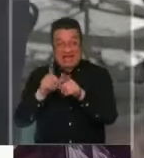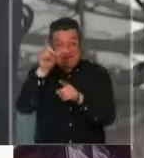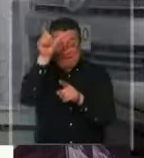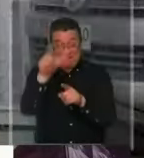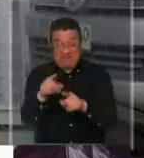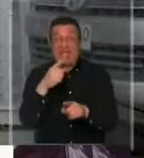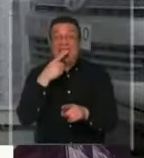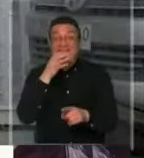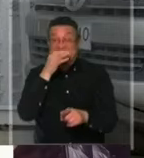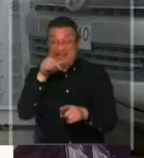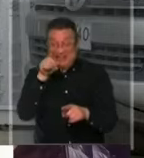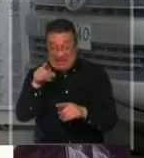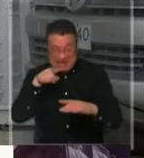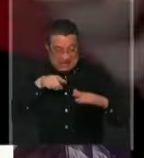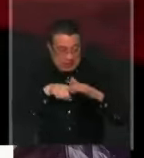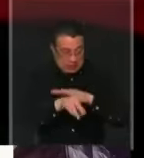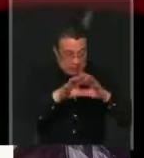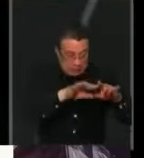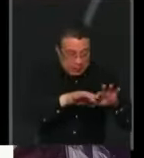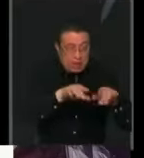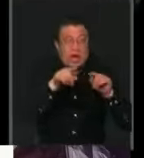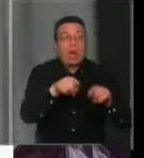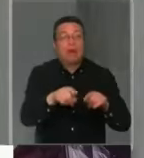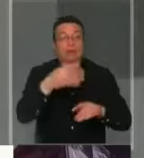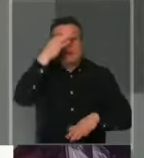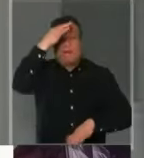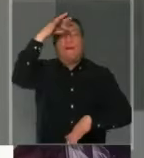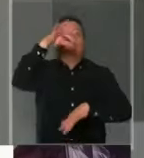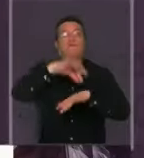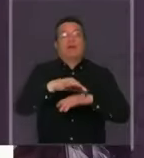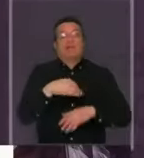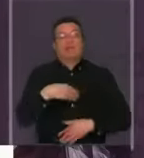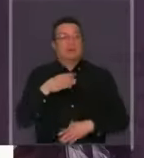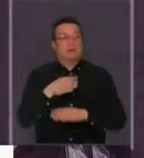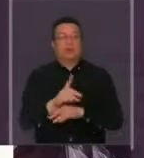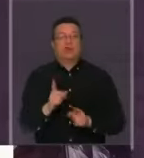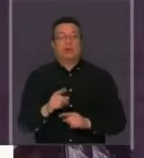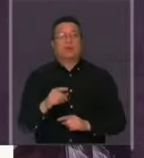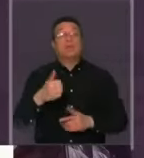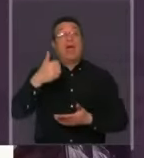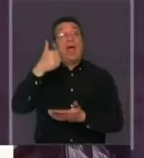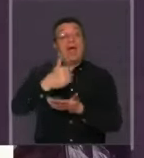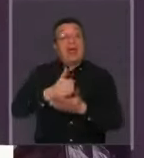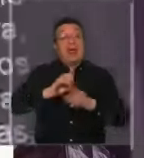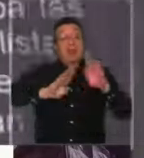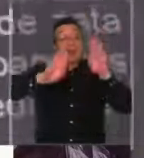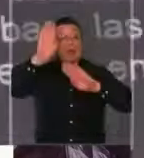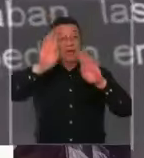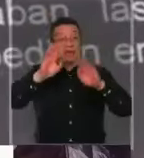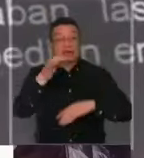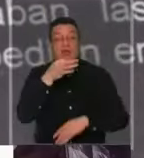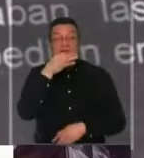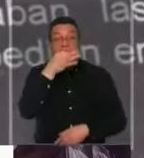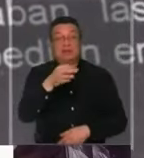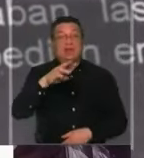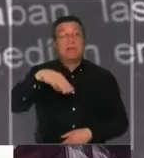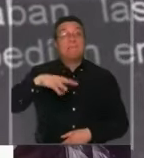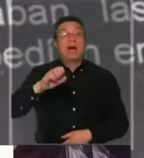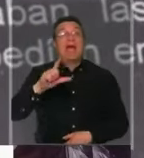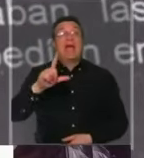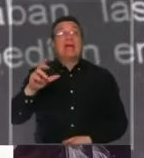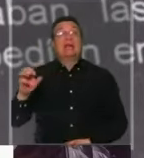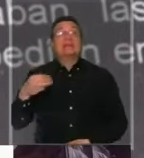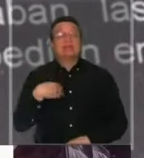autor de estos presuntos delitos, se reportó enfermo aquel día. El candidato alcalde de forma muy prepotente exigió a Manuel Mallea que le tuviera